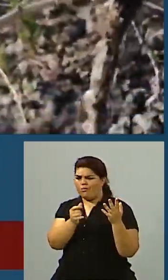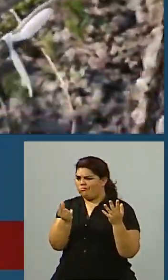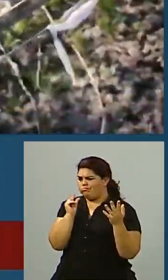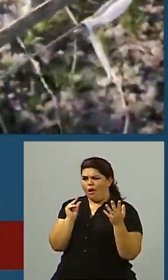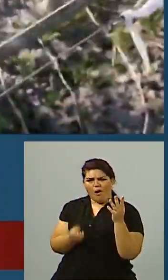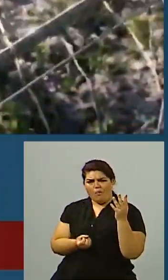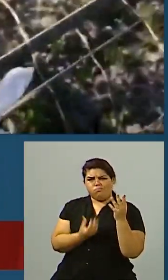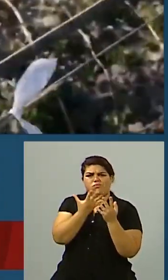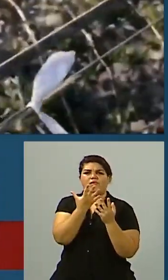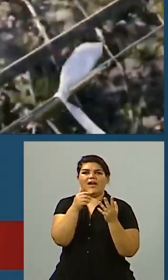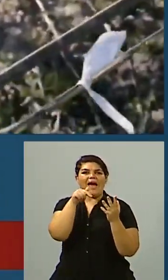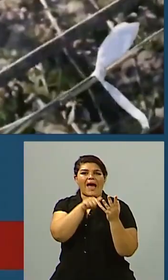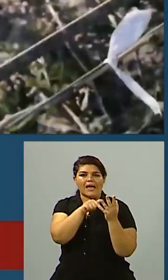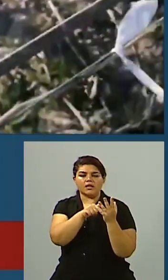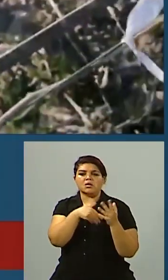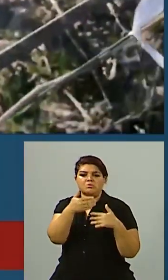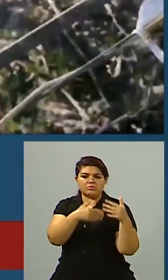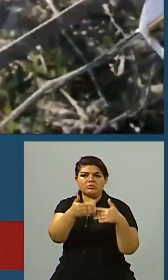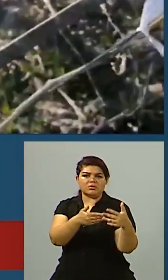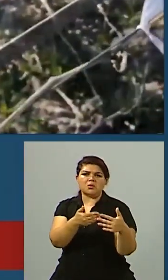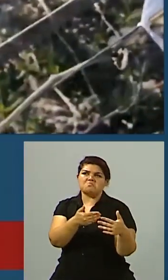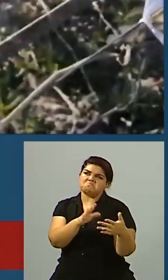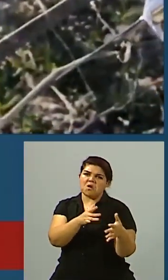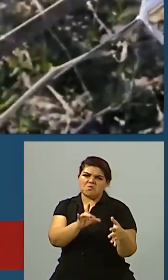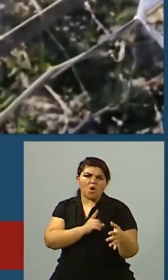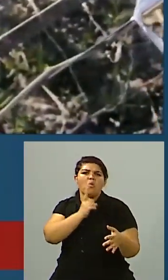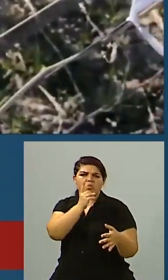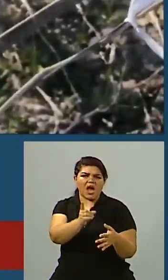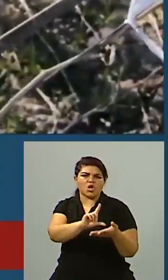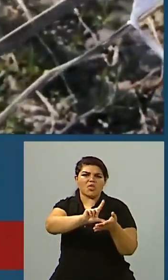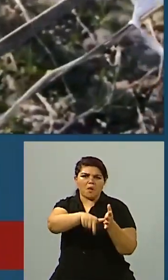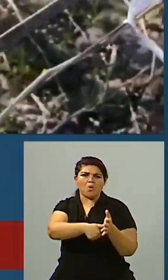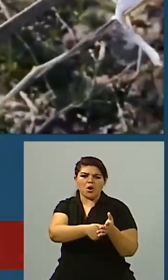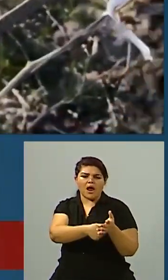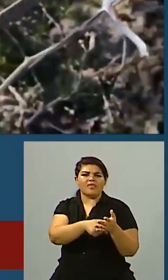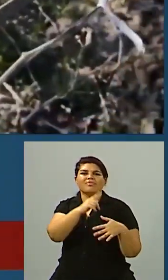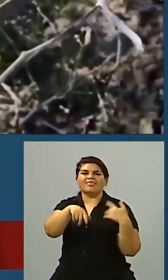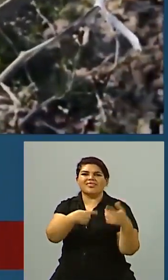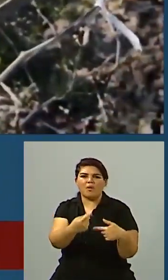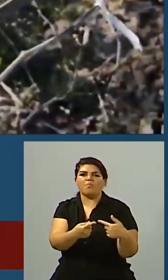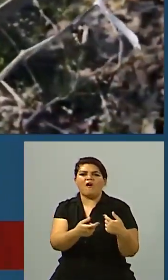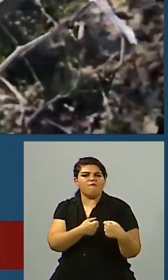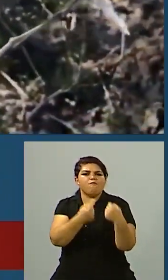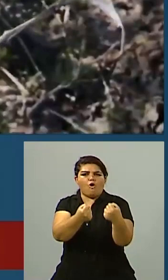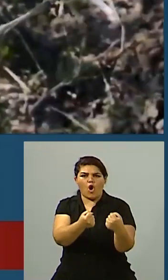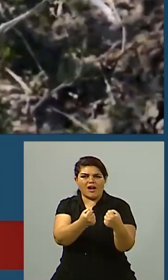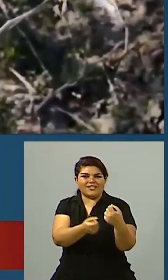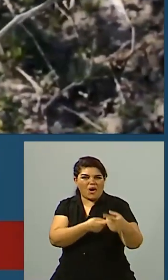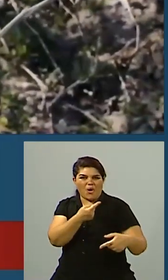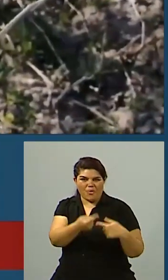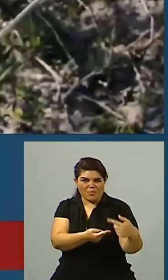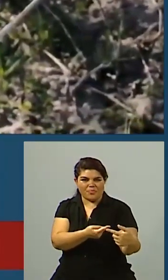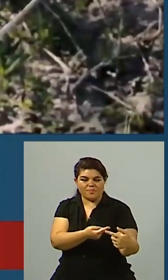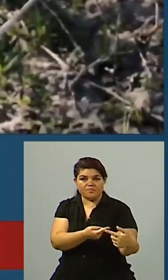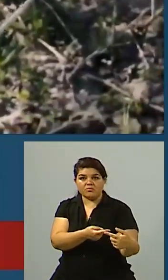culturales anuales, etcétera, bueno, puede llegar a recuperarse de un año para otro de alguna manera. Pero aquellos viñedos, que